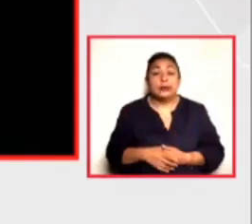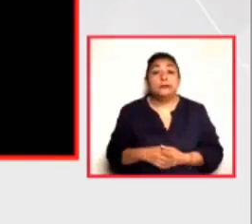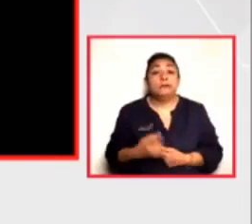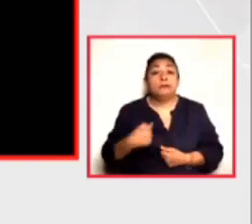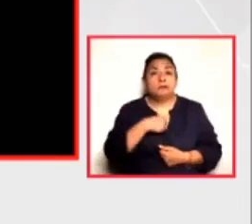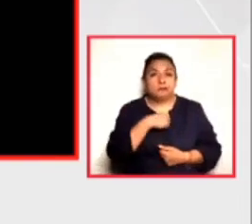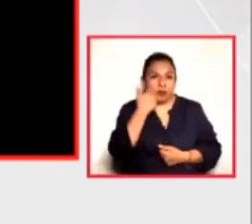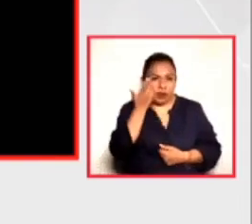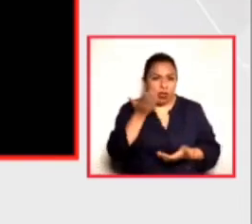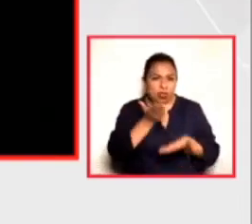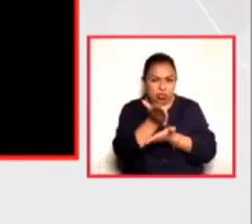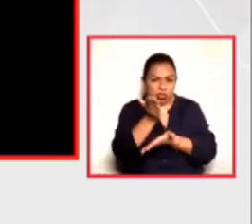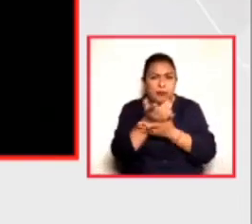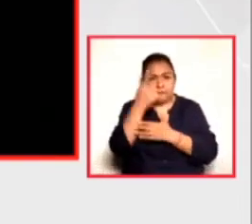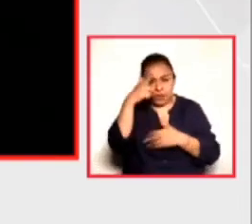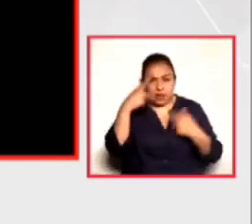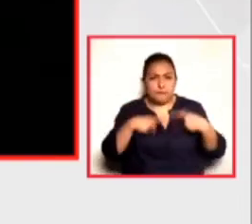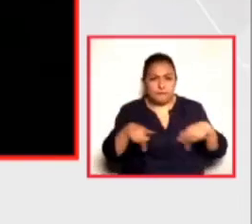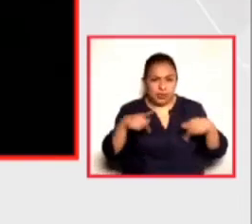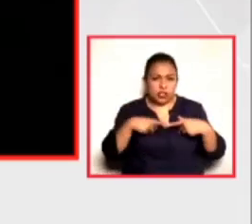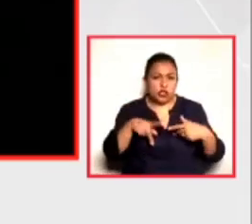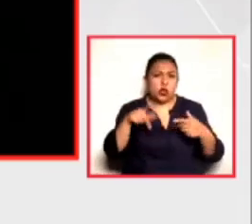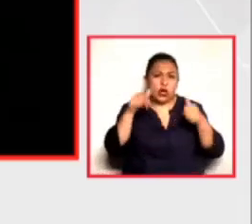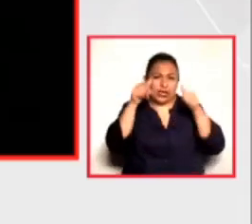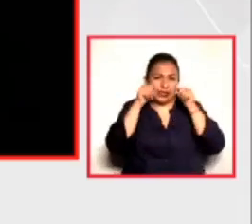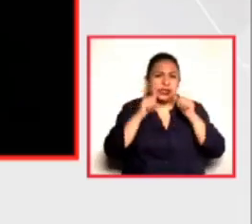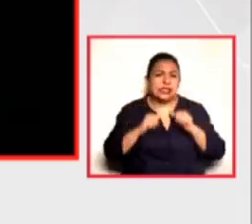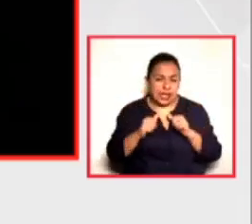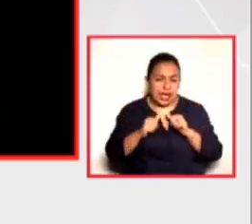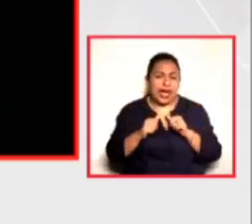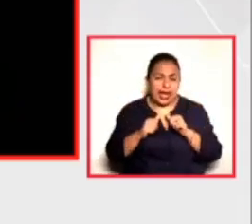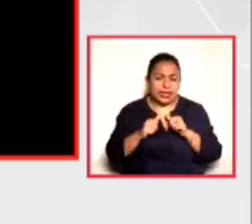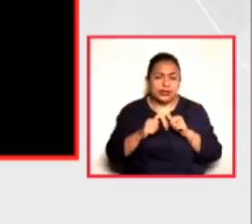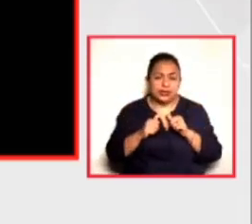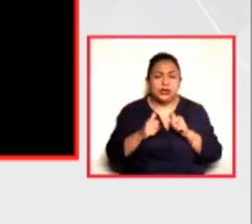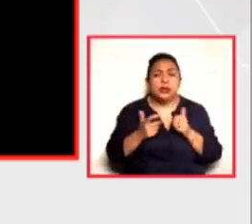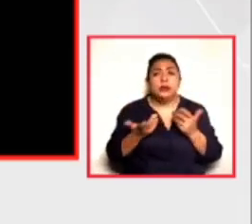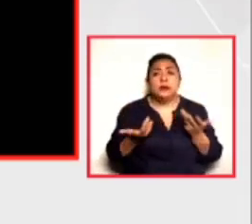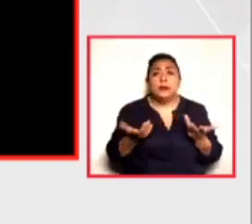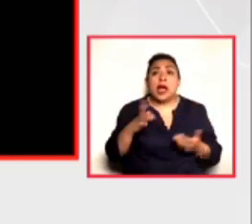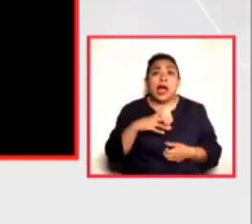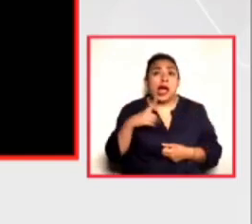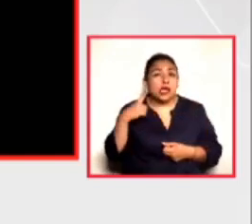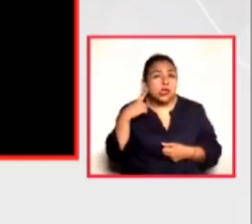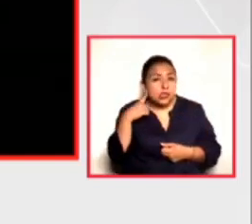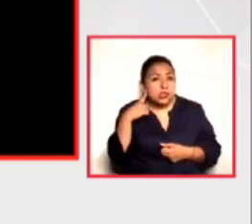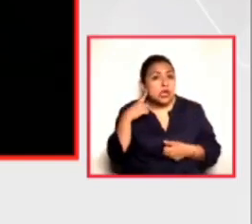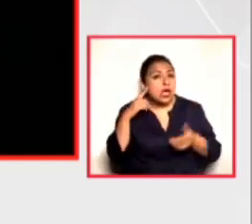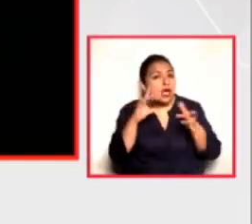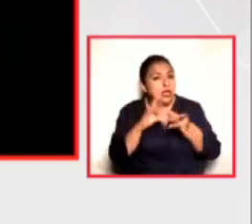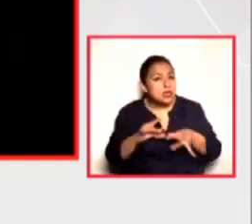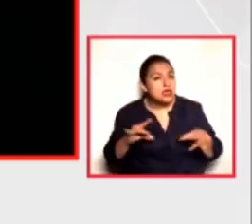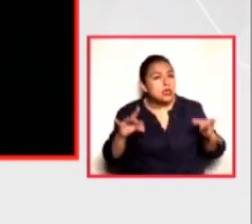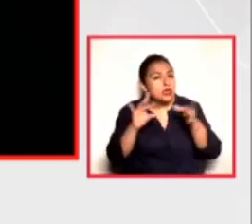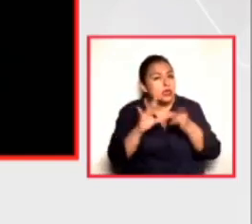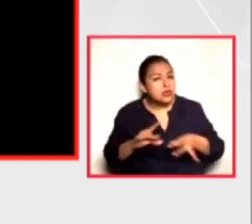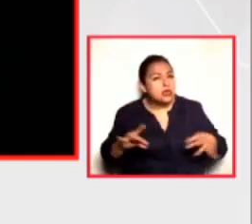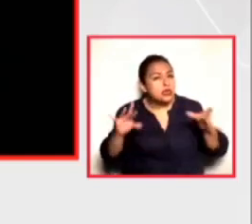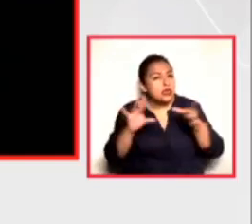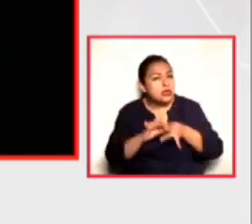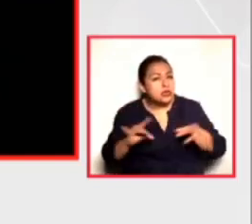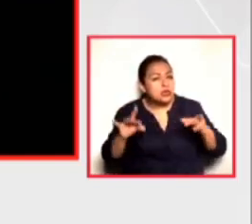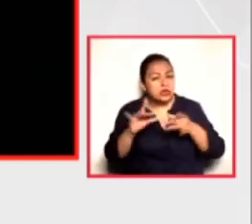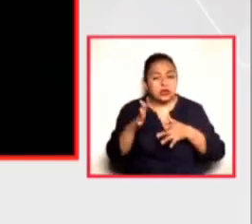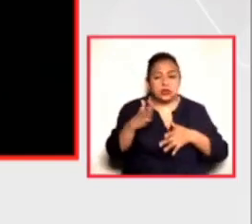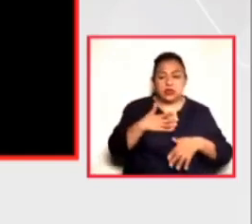para público con discapacidad visual, entonces tiene audiodescripción, que un actor está narrando en vivo